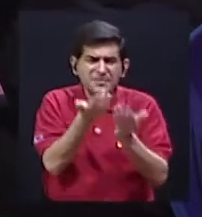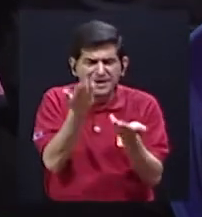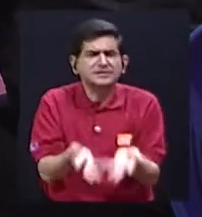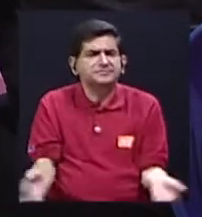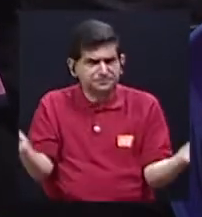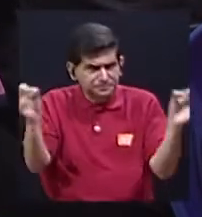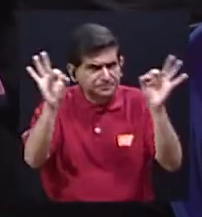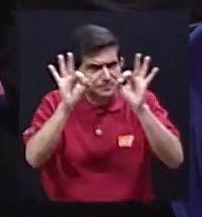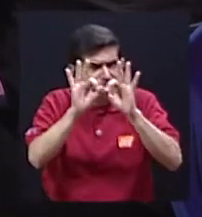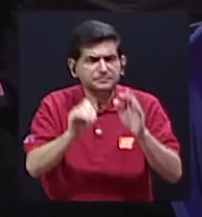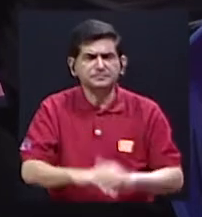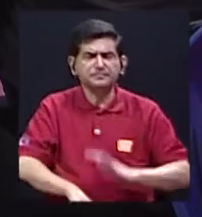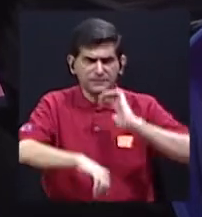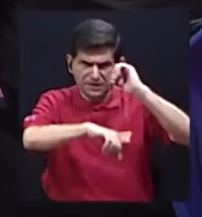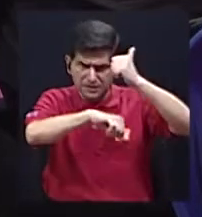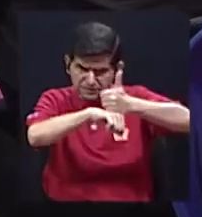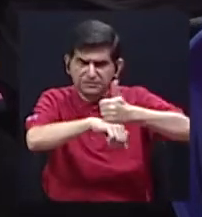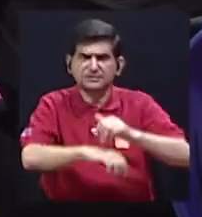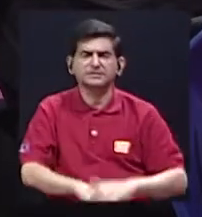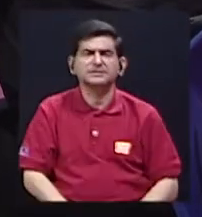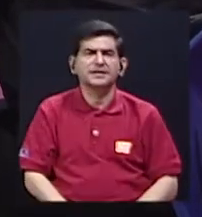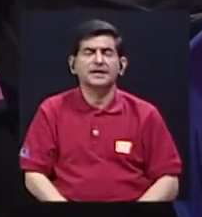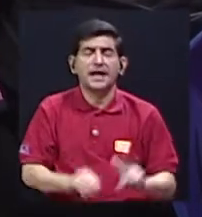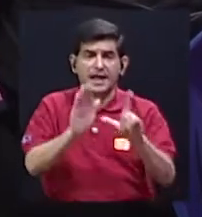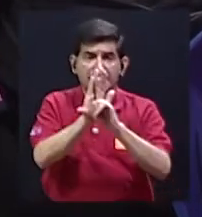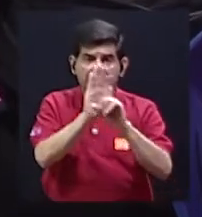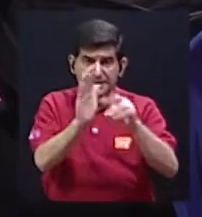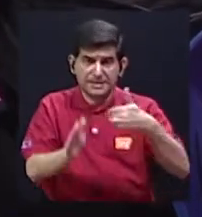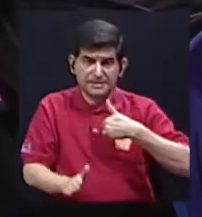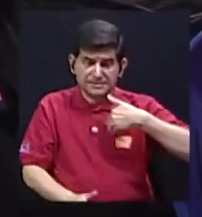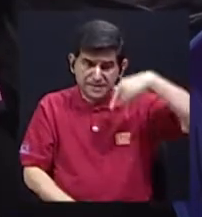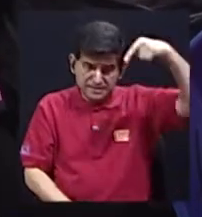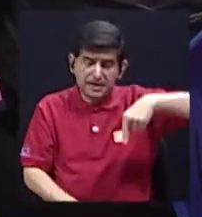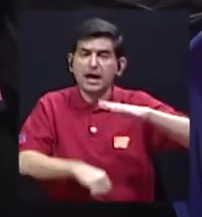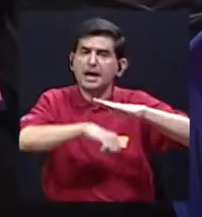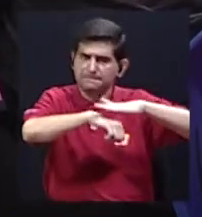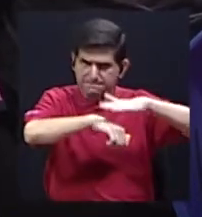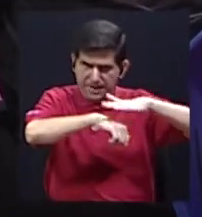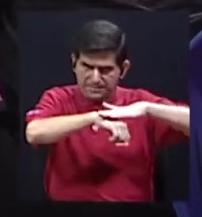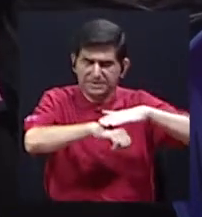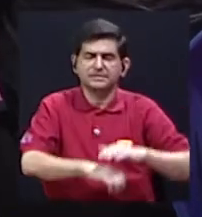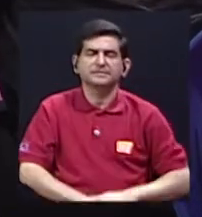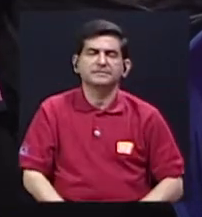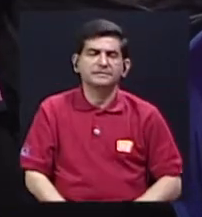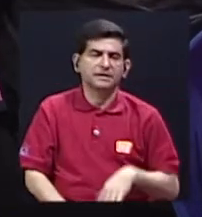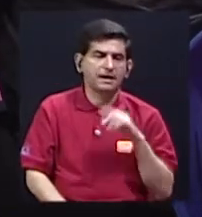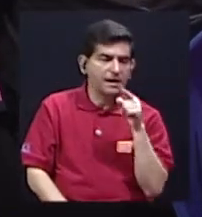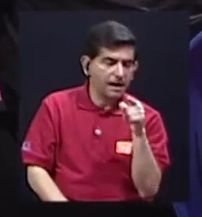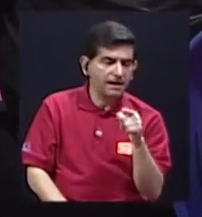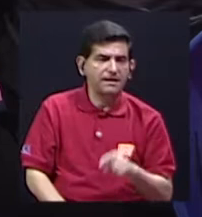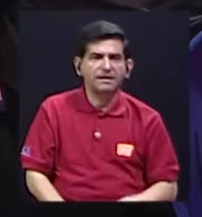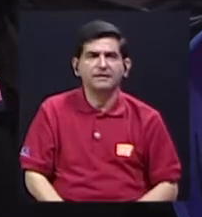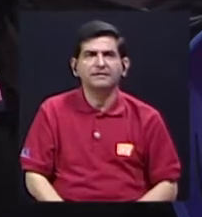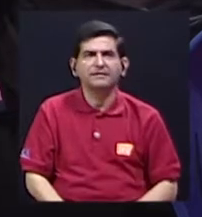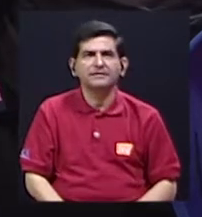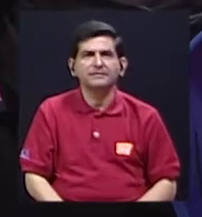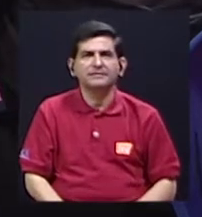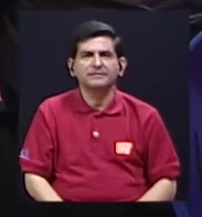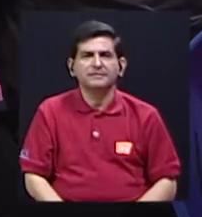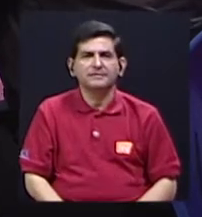importante establecer es que las leyes que tenemos hoy han permitido que ésta ésta sea